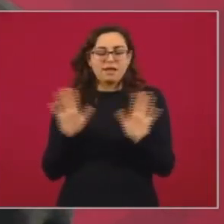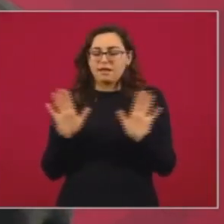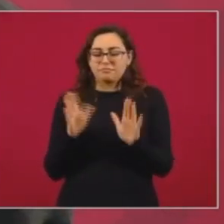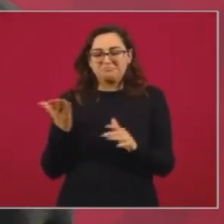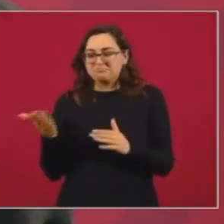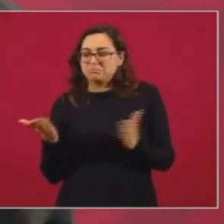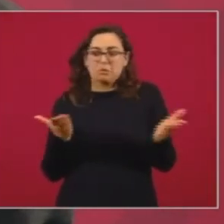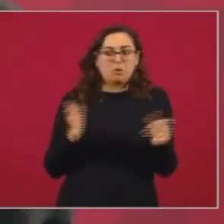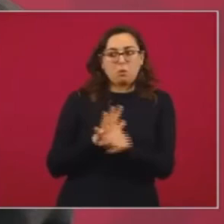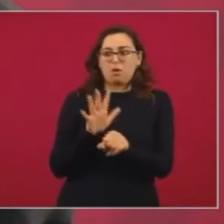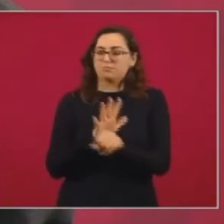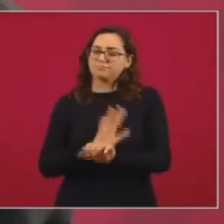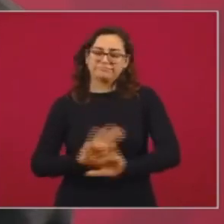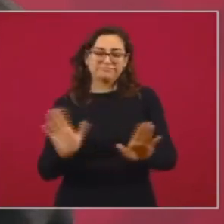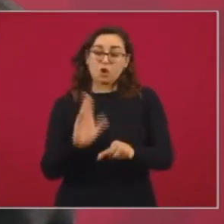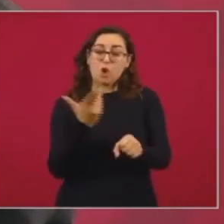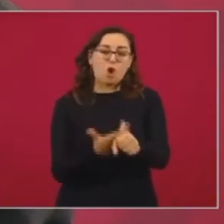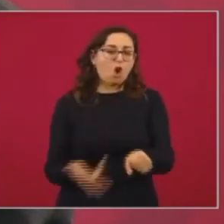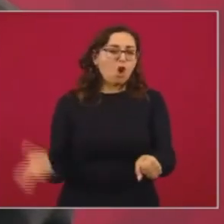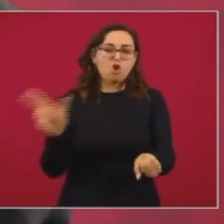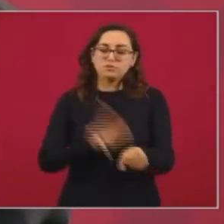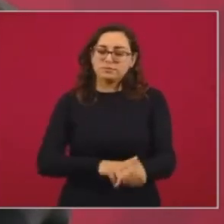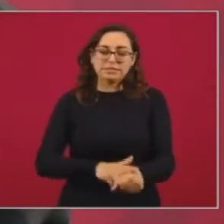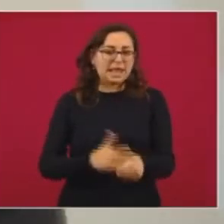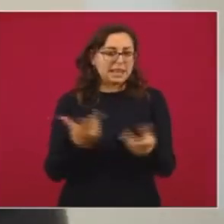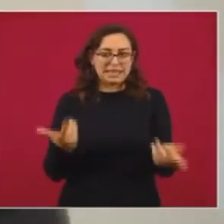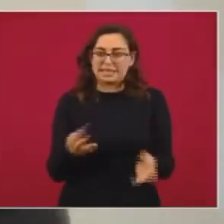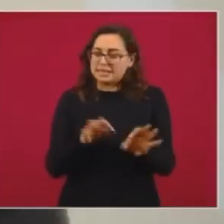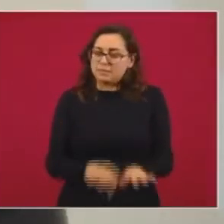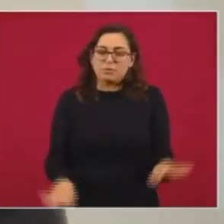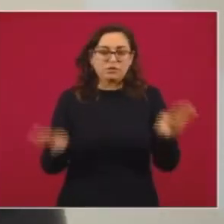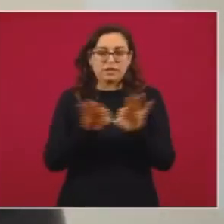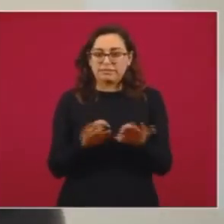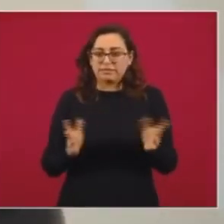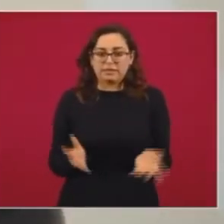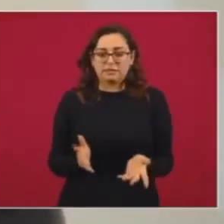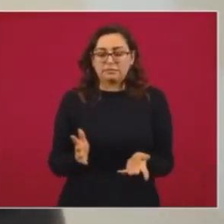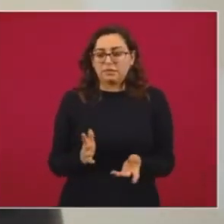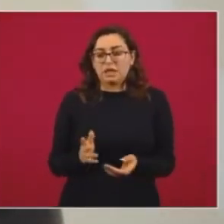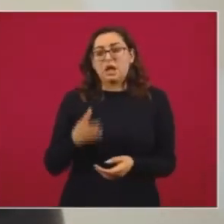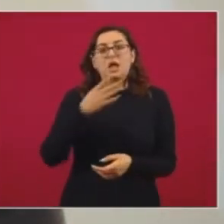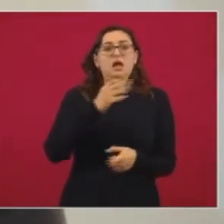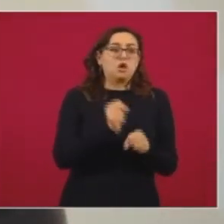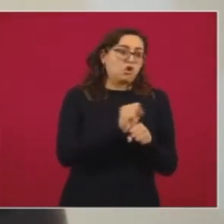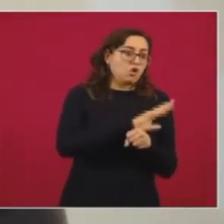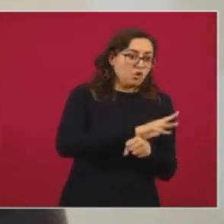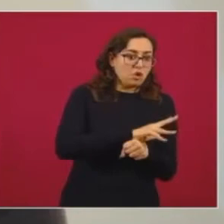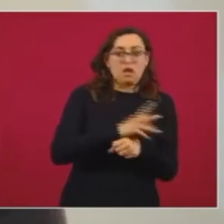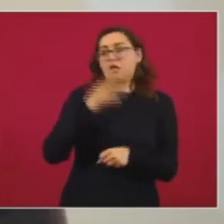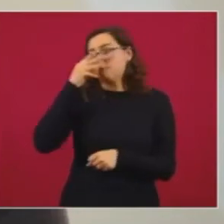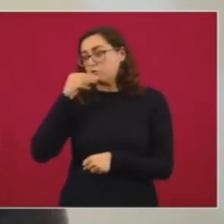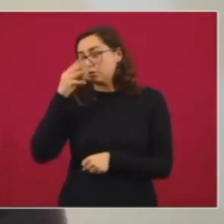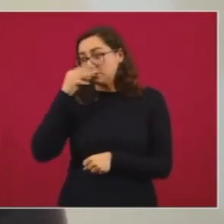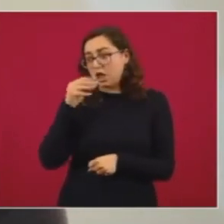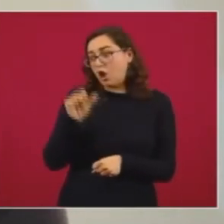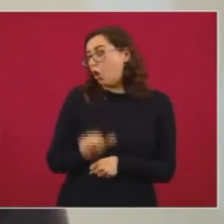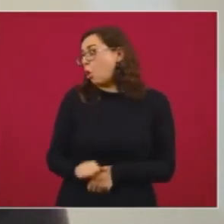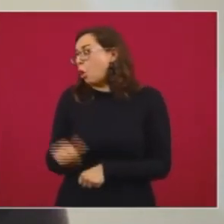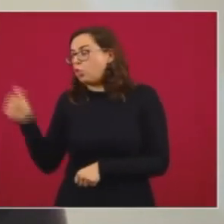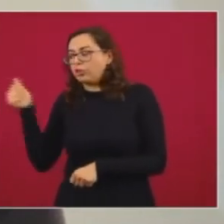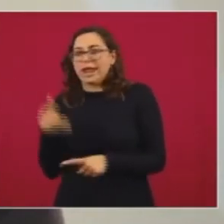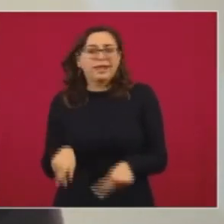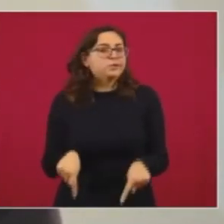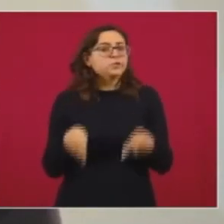salud, más allá de que pueda ser COVID, influenza o alguna otra enfermedad respiratoria, es la que podrá implementar y normar